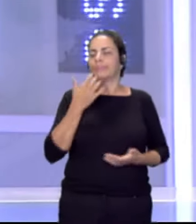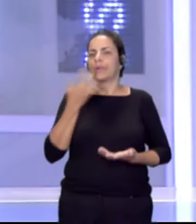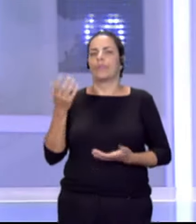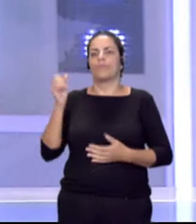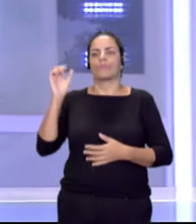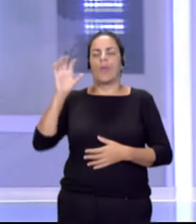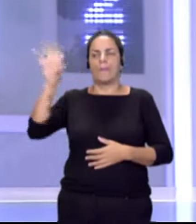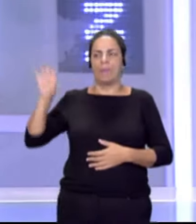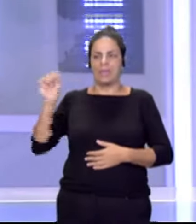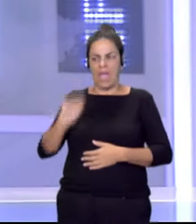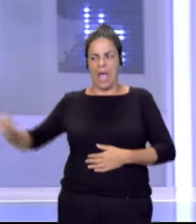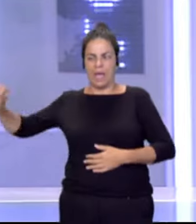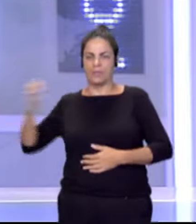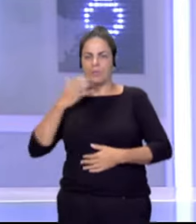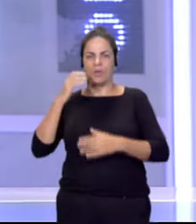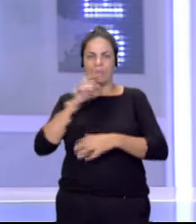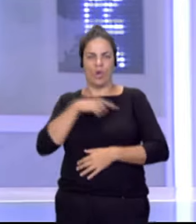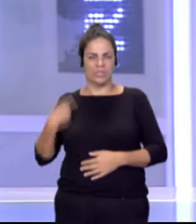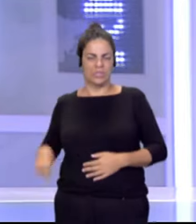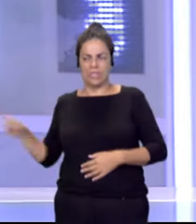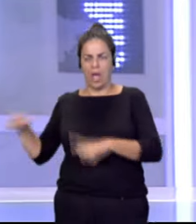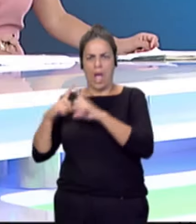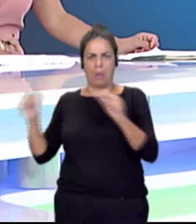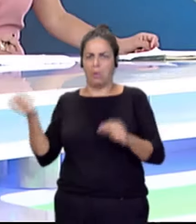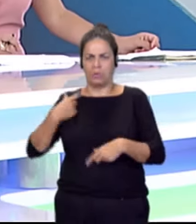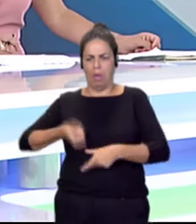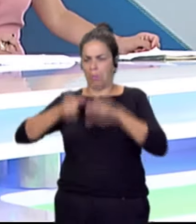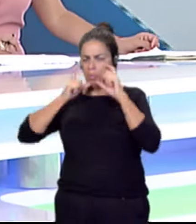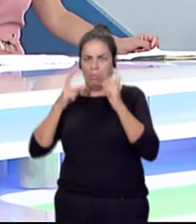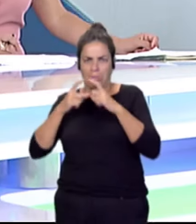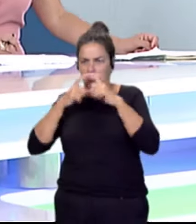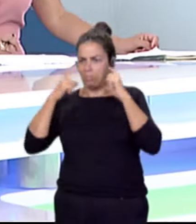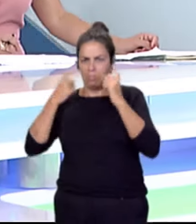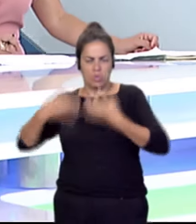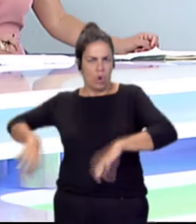Japón o China lo tienen absolutamente normalizado, y yo creo que